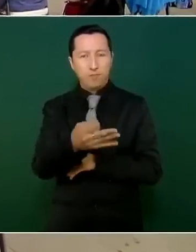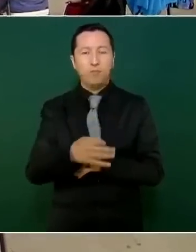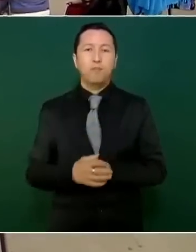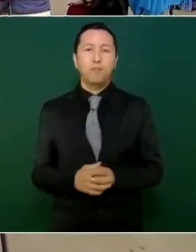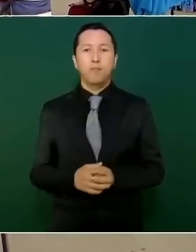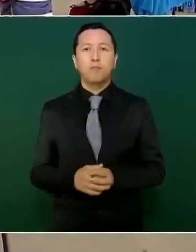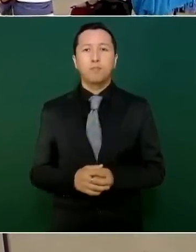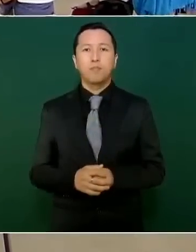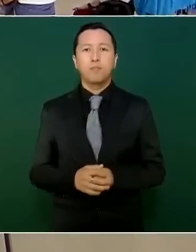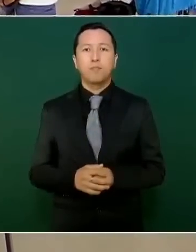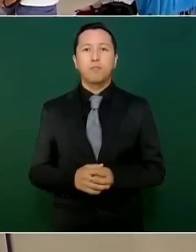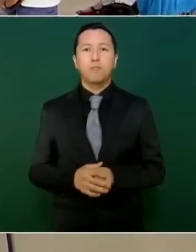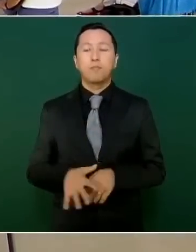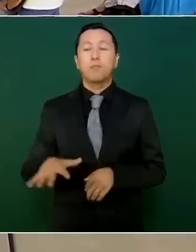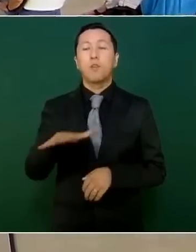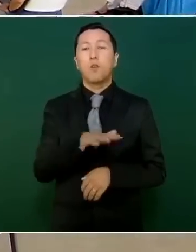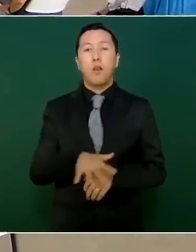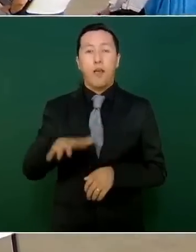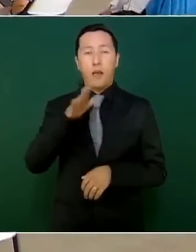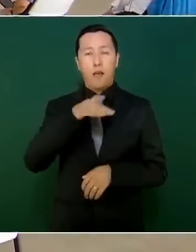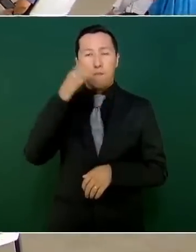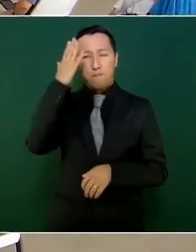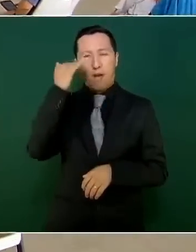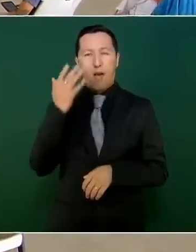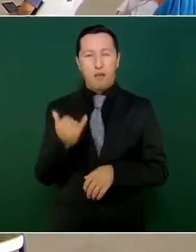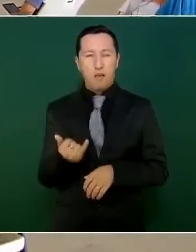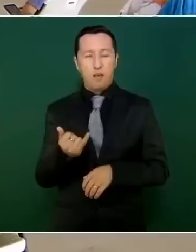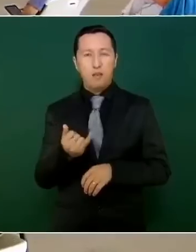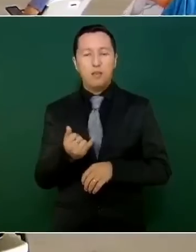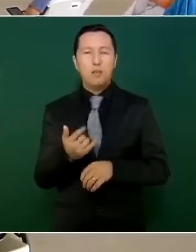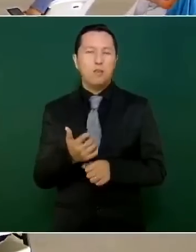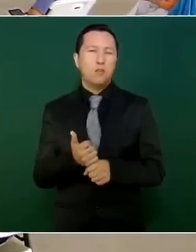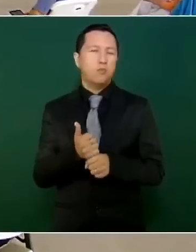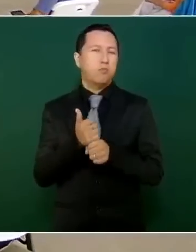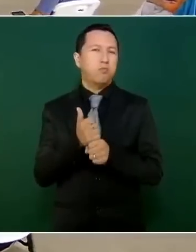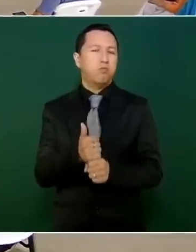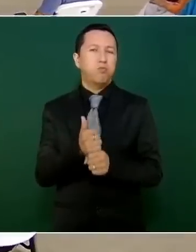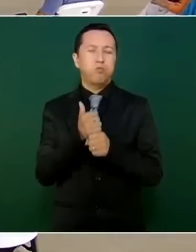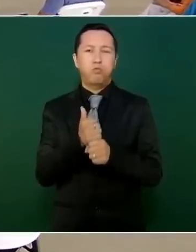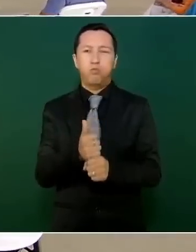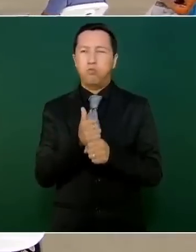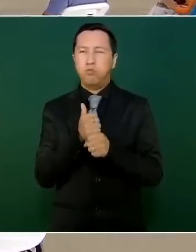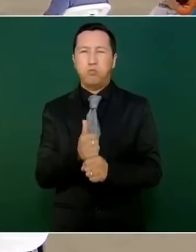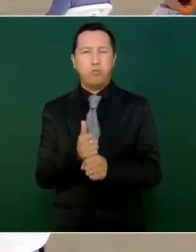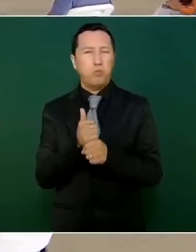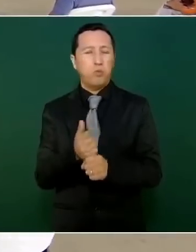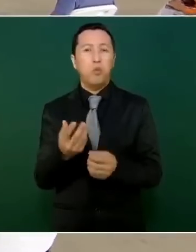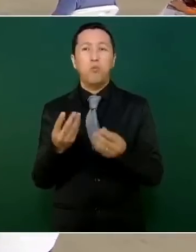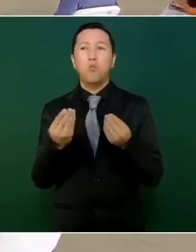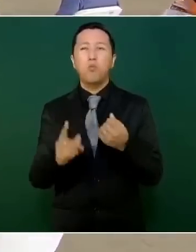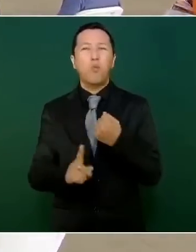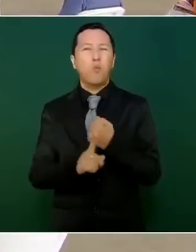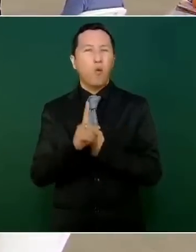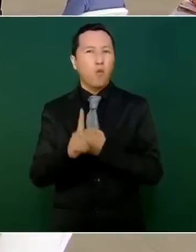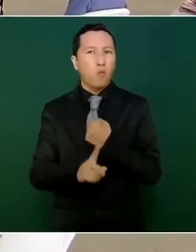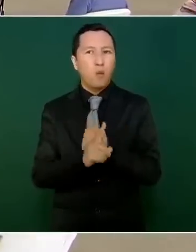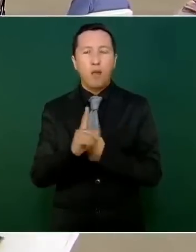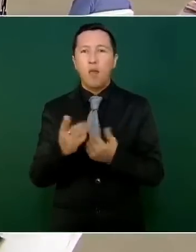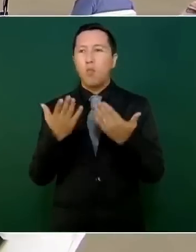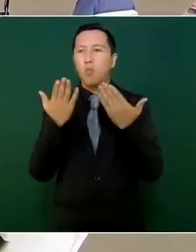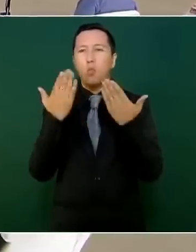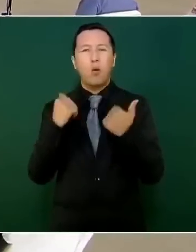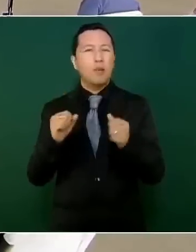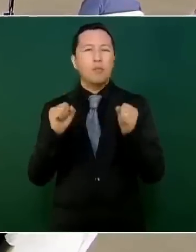maya sufre por la inseguridad, sufre mucho, hay mucho dolor, incluso